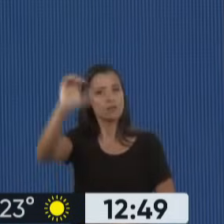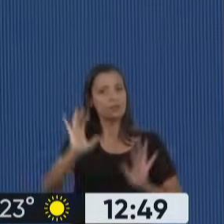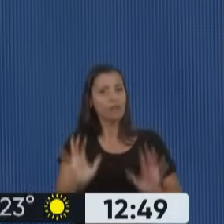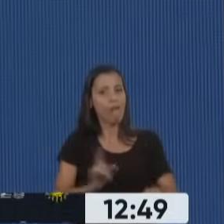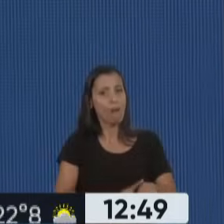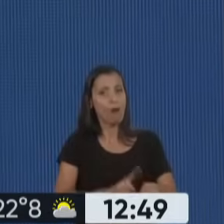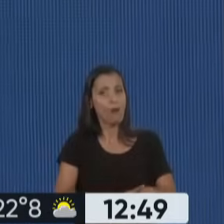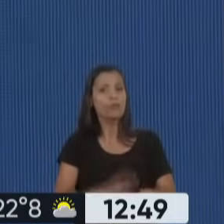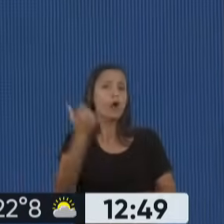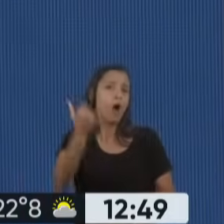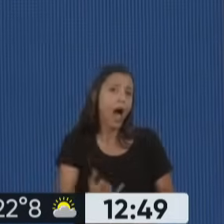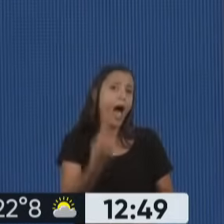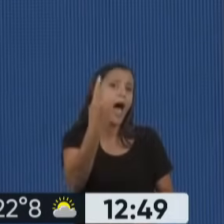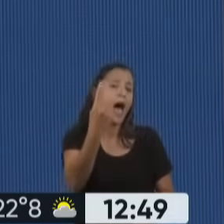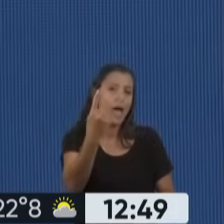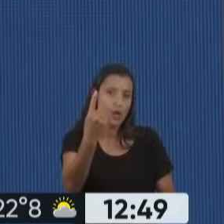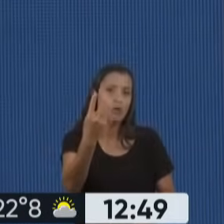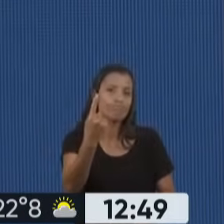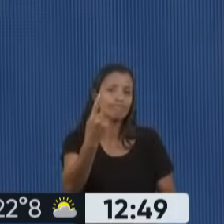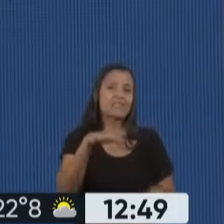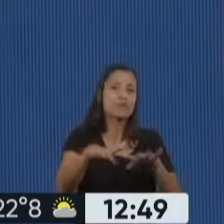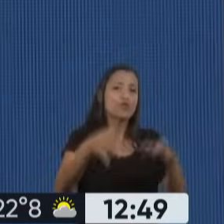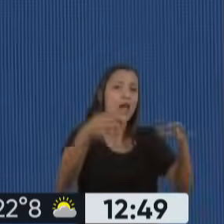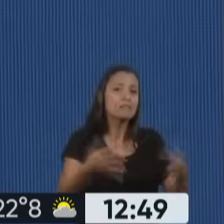Hay un capítulo especial de lo que pasó en